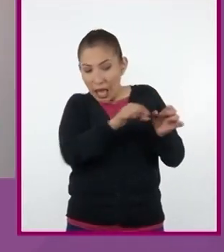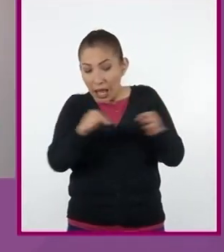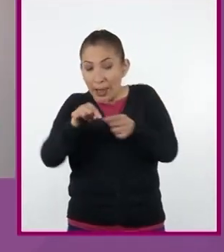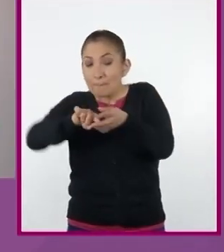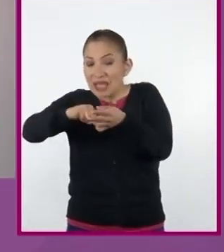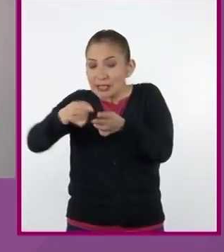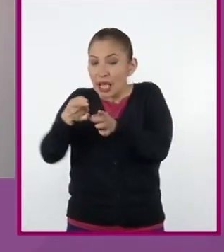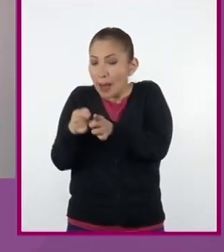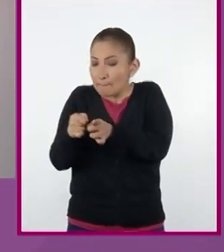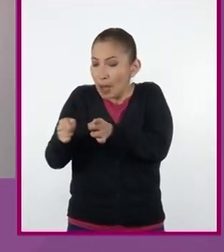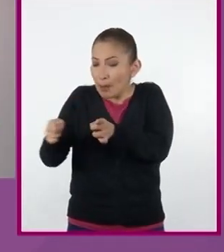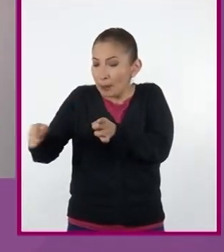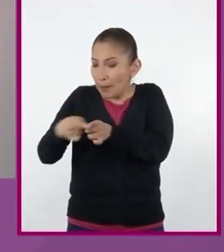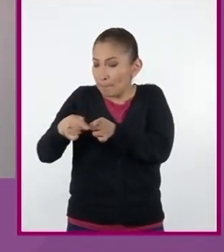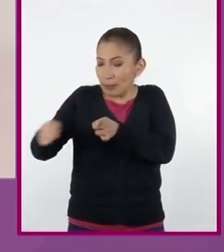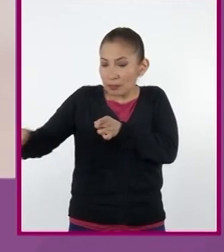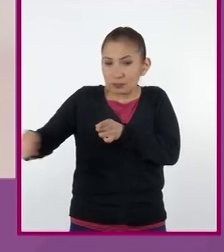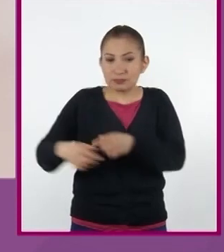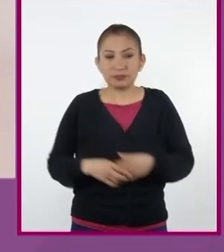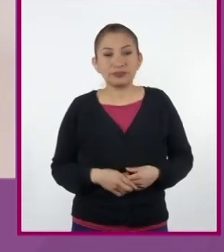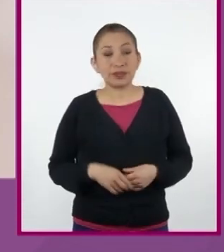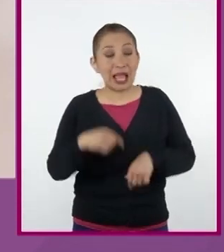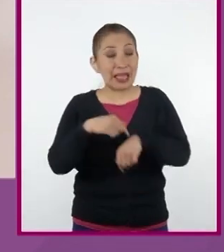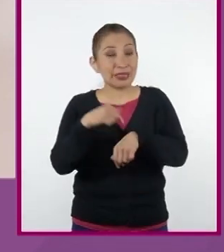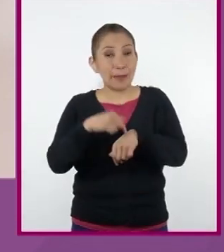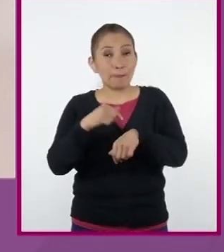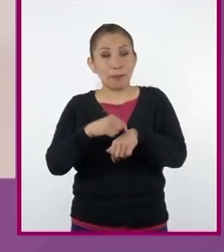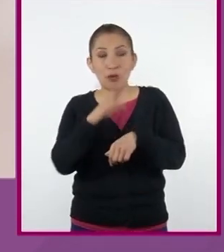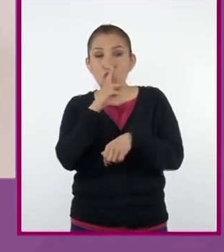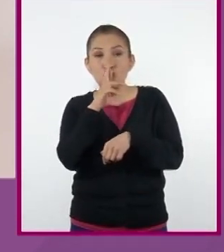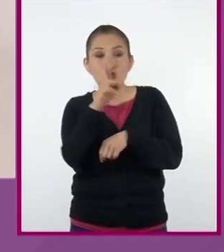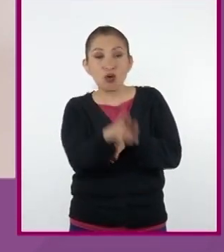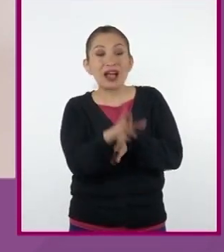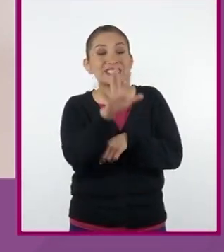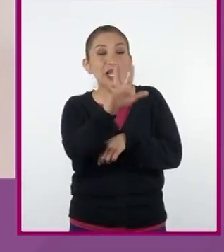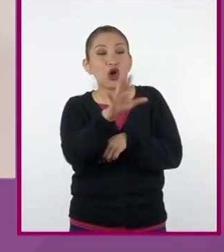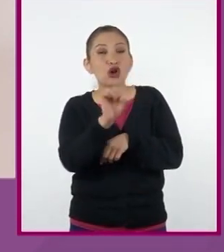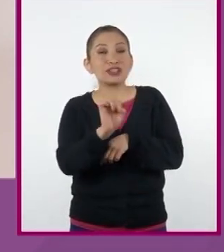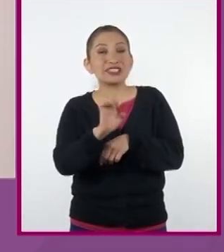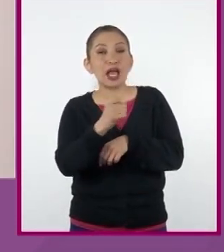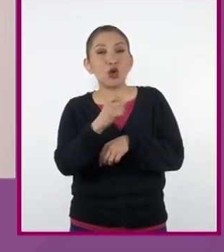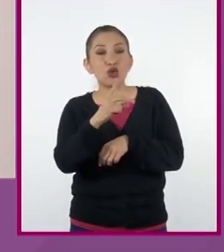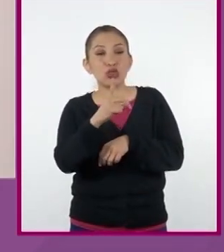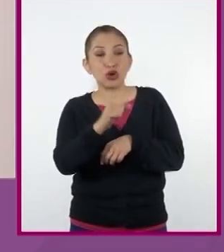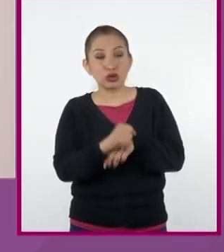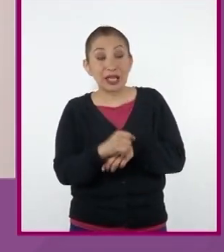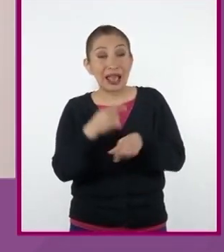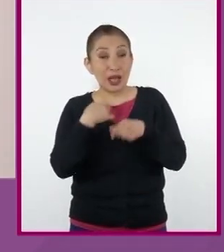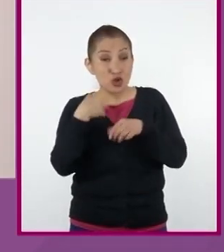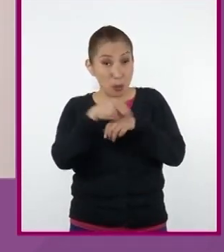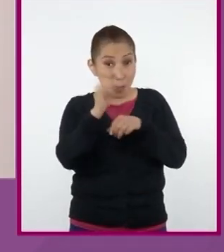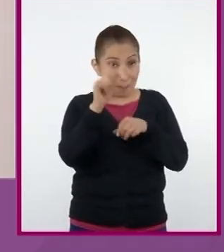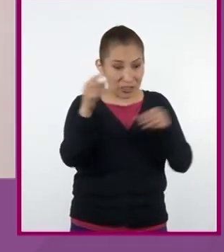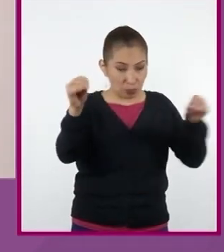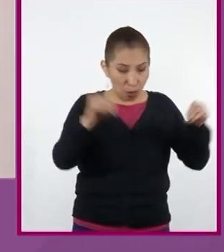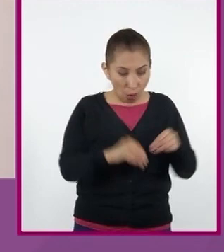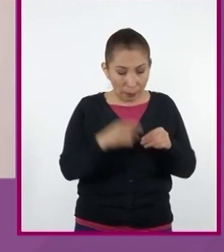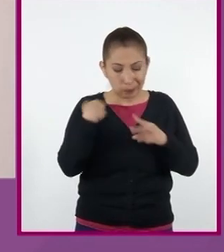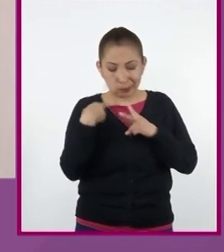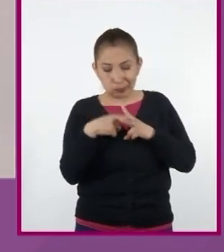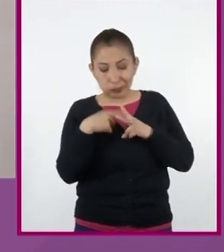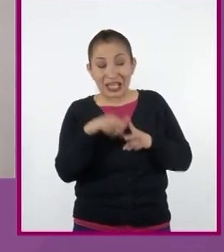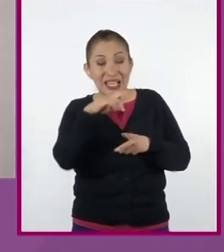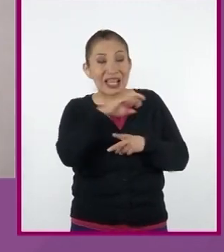inicie el recorrido de los 2 metros. El tiempo que obtuvimos es de 5 segundos. Con los datos obtenidos podemos calcular